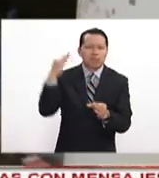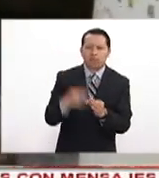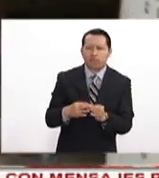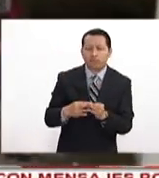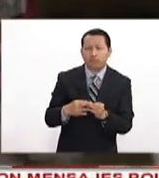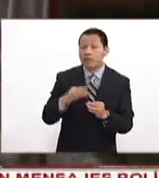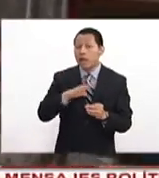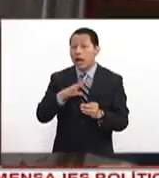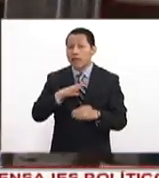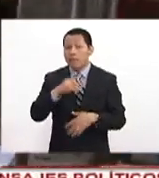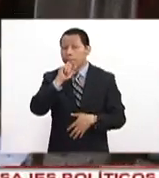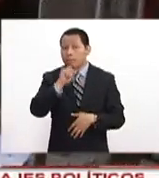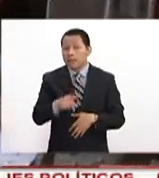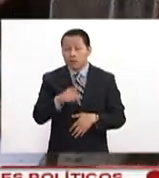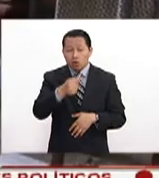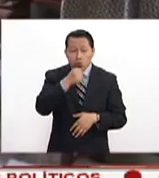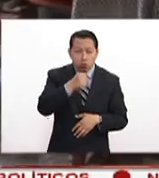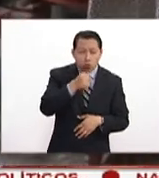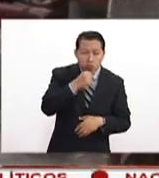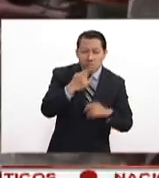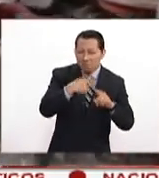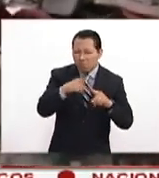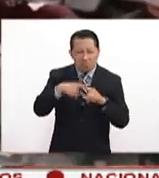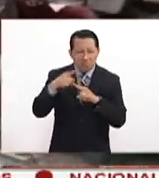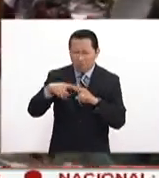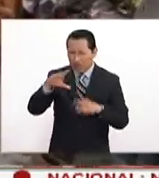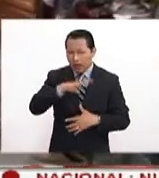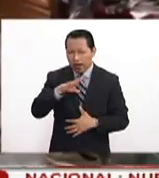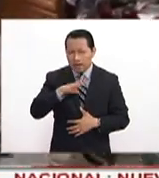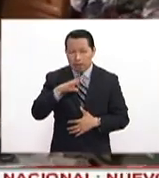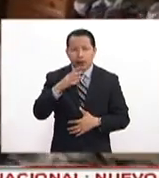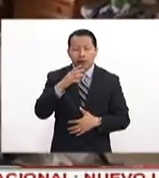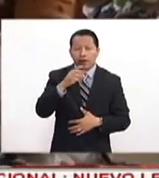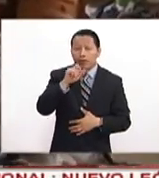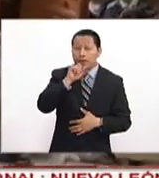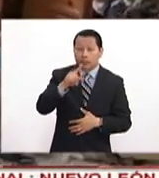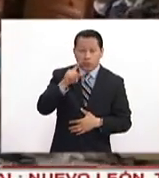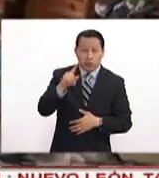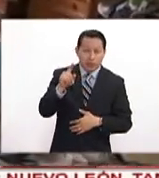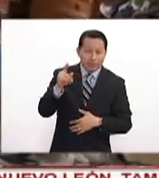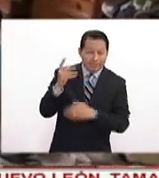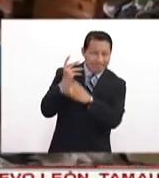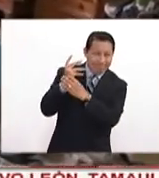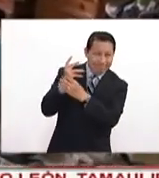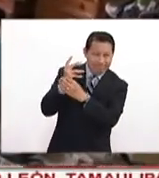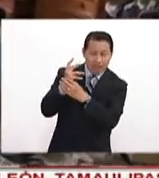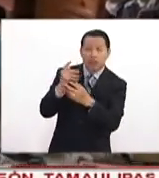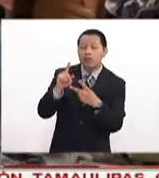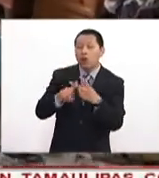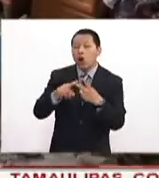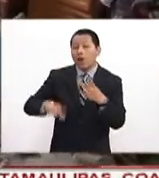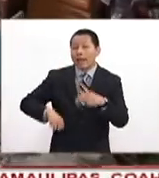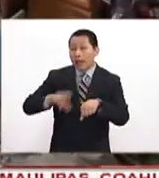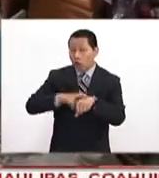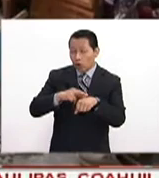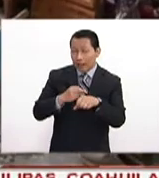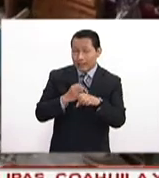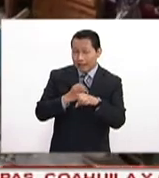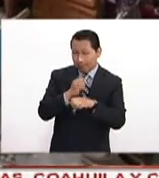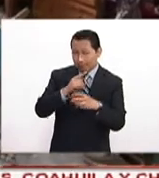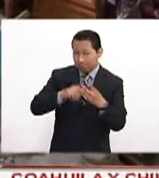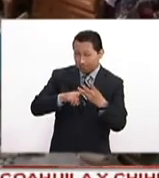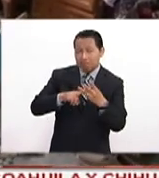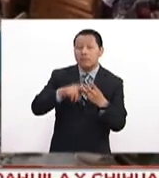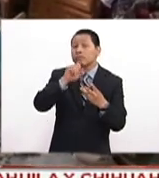En un encuentro con medios de comunicación que estuvo la titular de la SEDATU, el gobernador del estado y el comandante de la